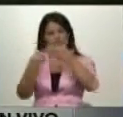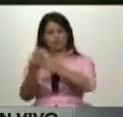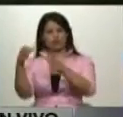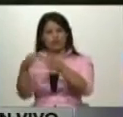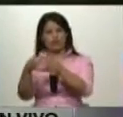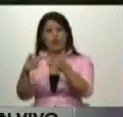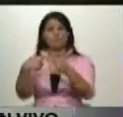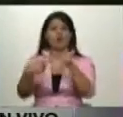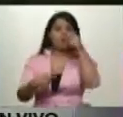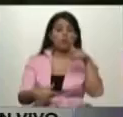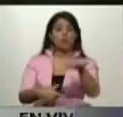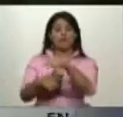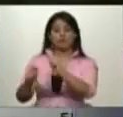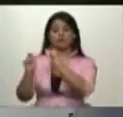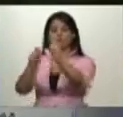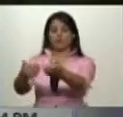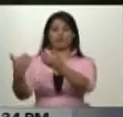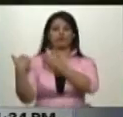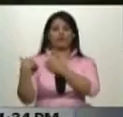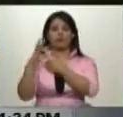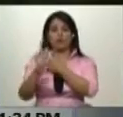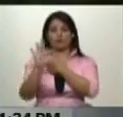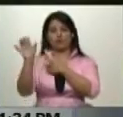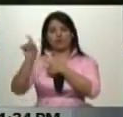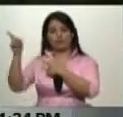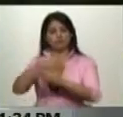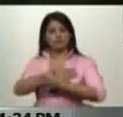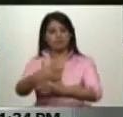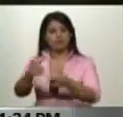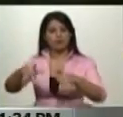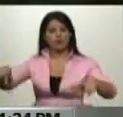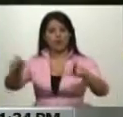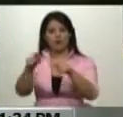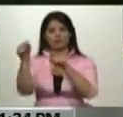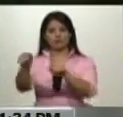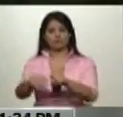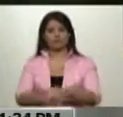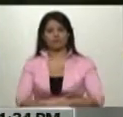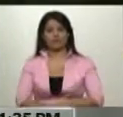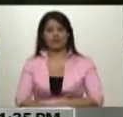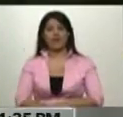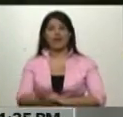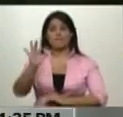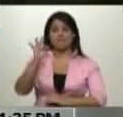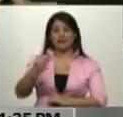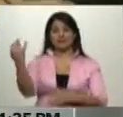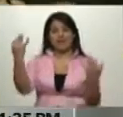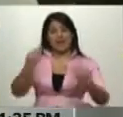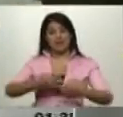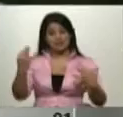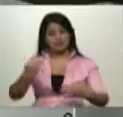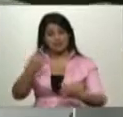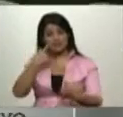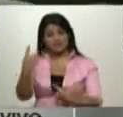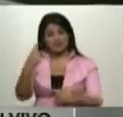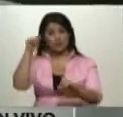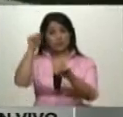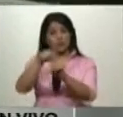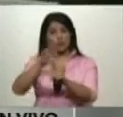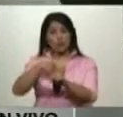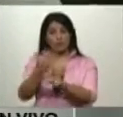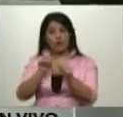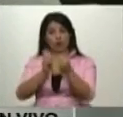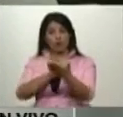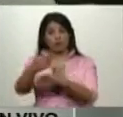al Poder Popular, el cuartel de la montaña, sus instalaciones, y por supuesto garantizando que puedan llevarse